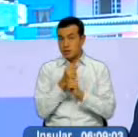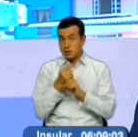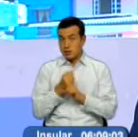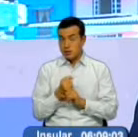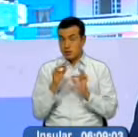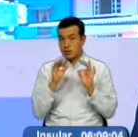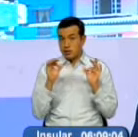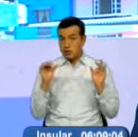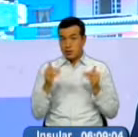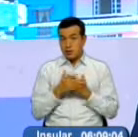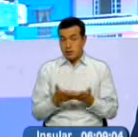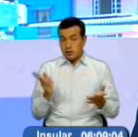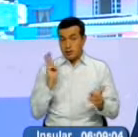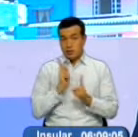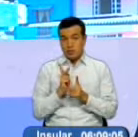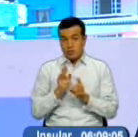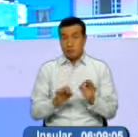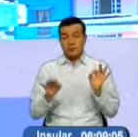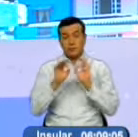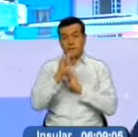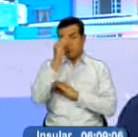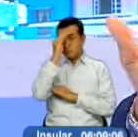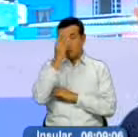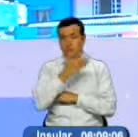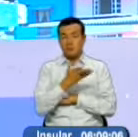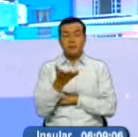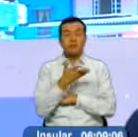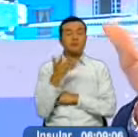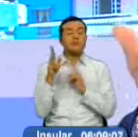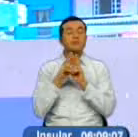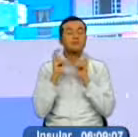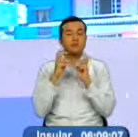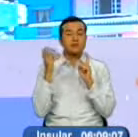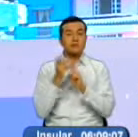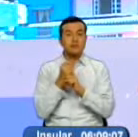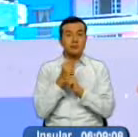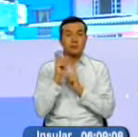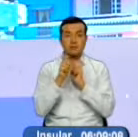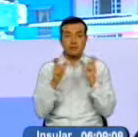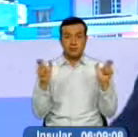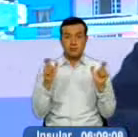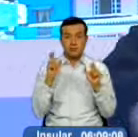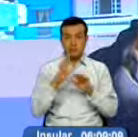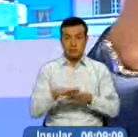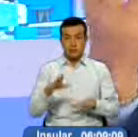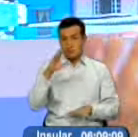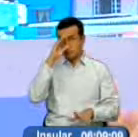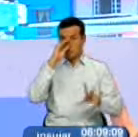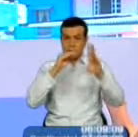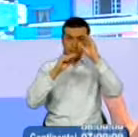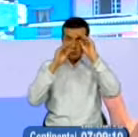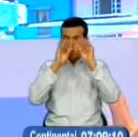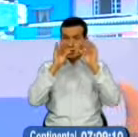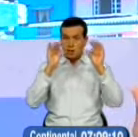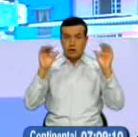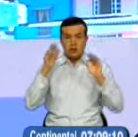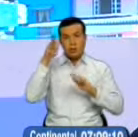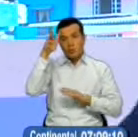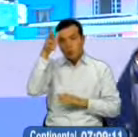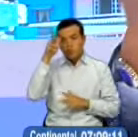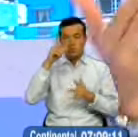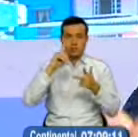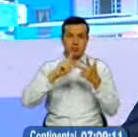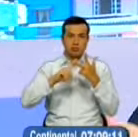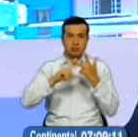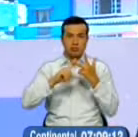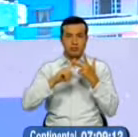otro tipo de aspecto de la educación, porque eso ya tiene que ver con los logros de los aprendizajes, con la calidad de los docentes, con la